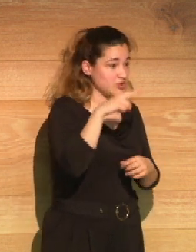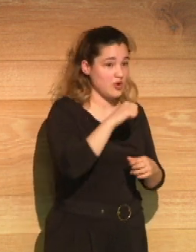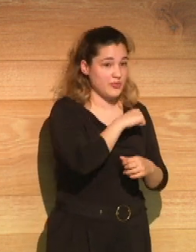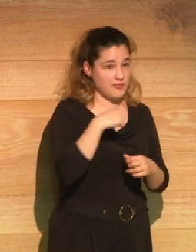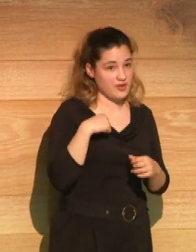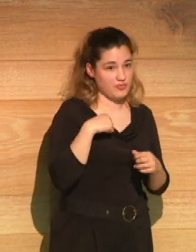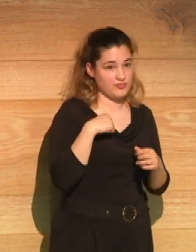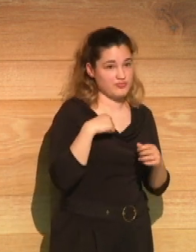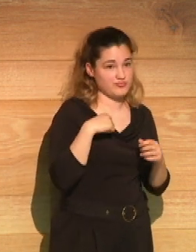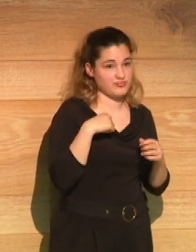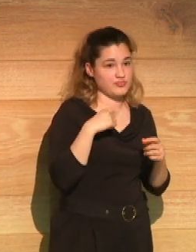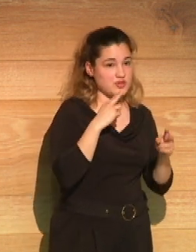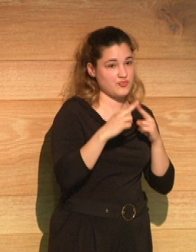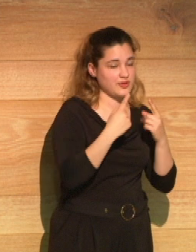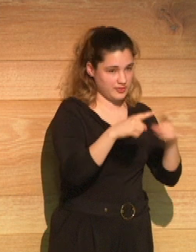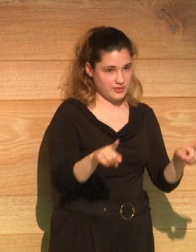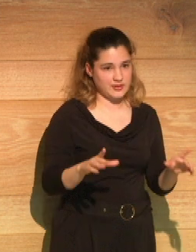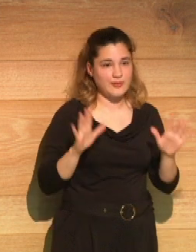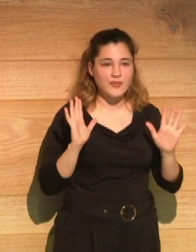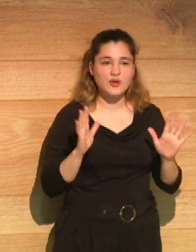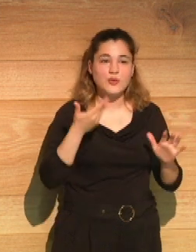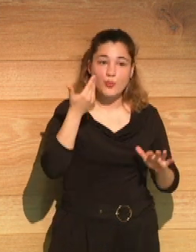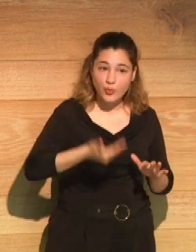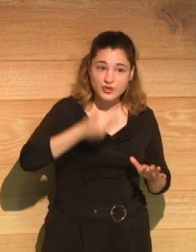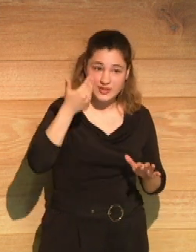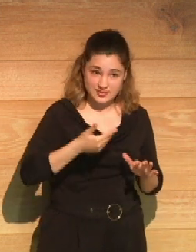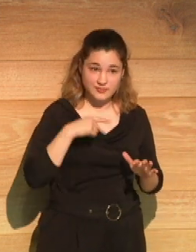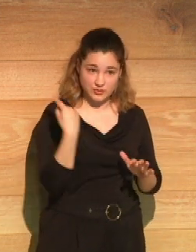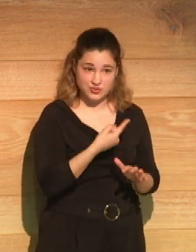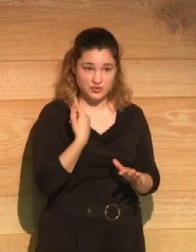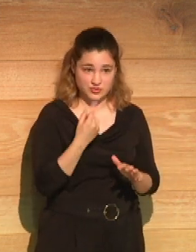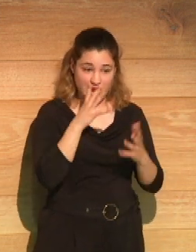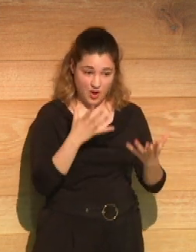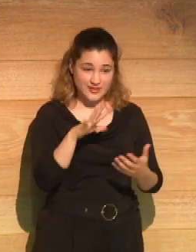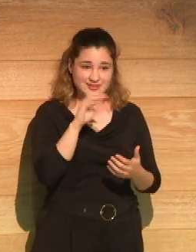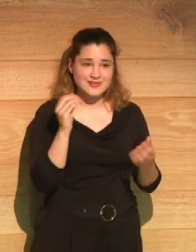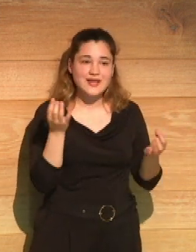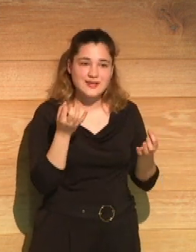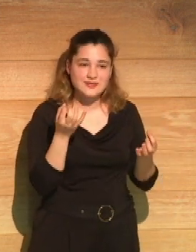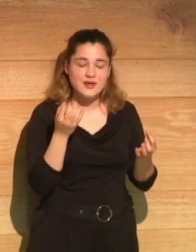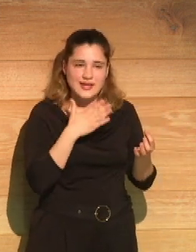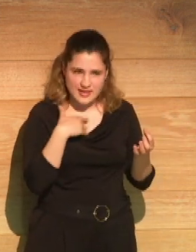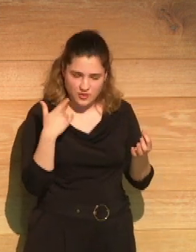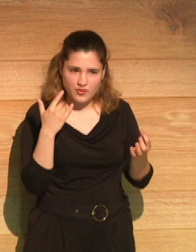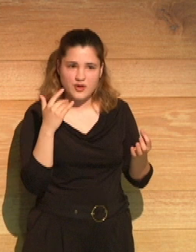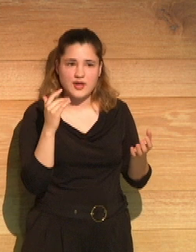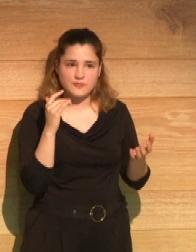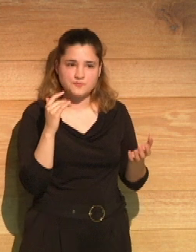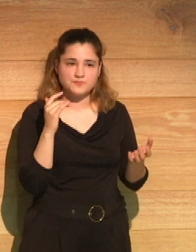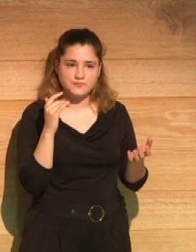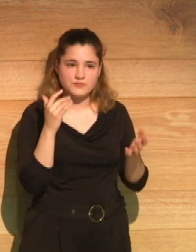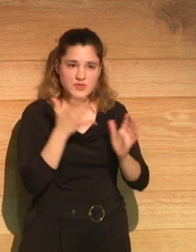niveles de respuesta. Sin embargo, lo que es muy importante para nosotros entender en este momento, y aquí les quiero dejar, y van a ver a lo largo de